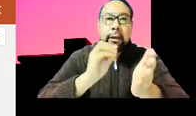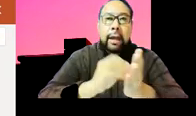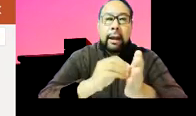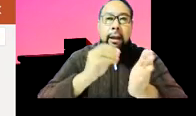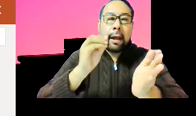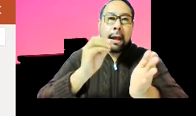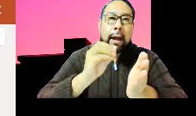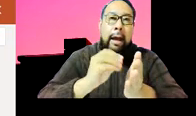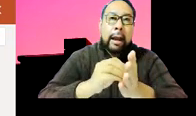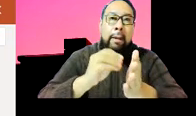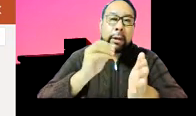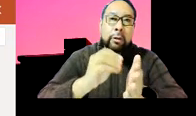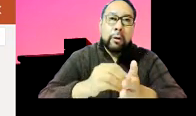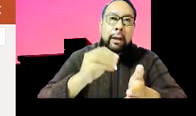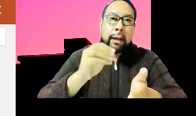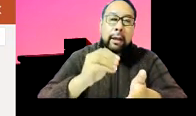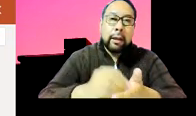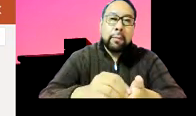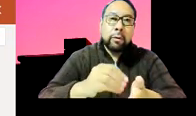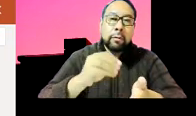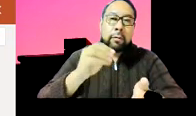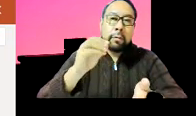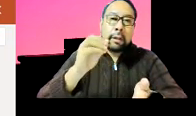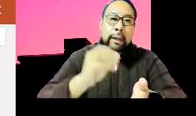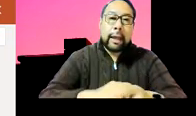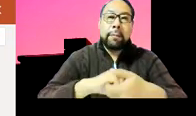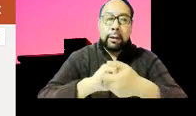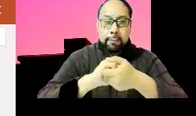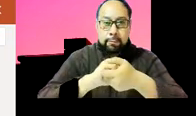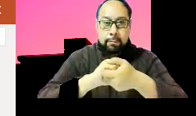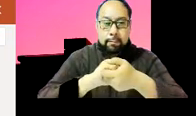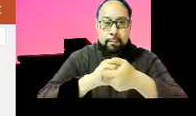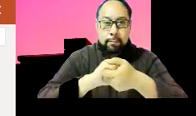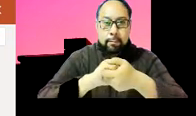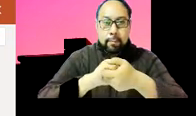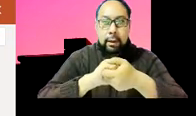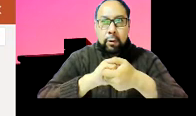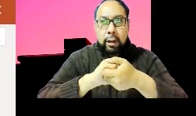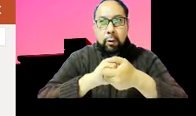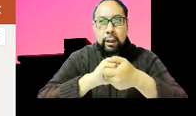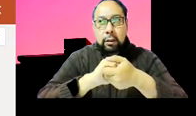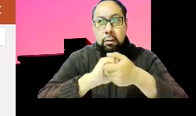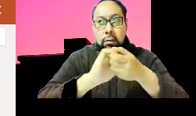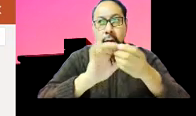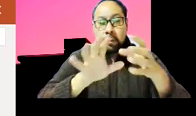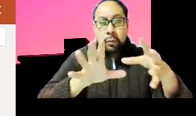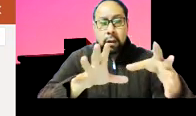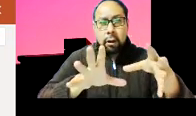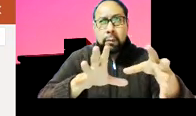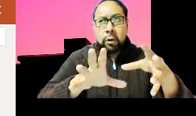es irritar a la persona que queremos que cambie. Por ejemplo, de